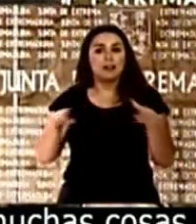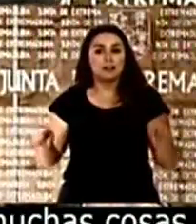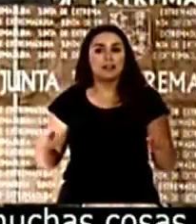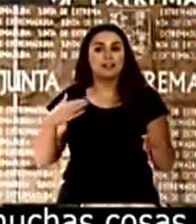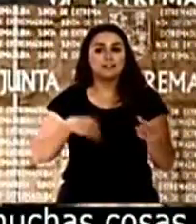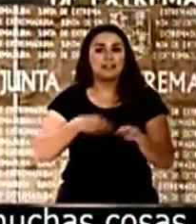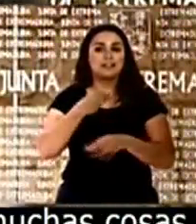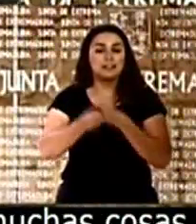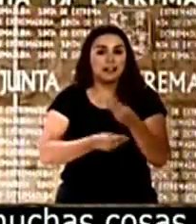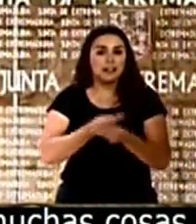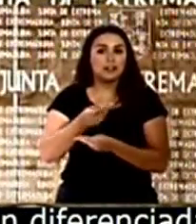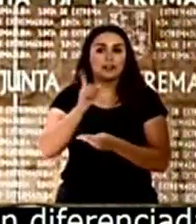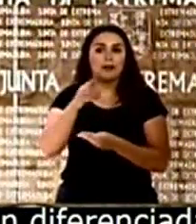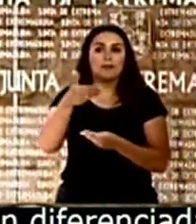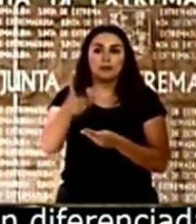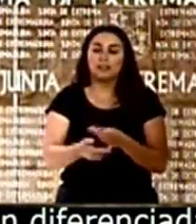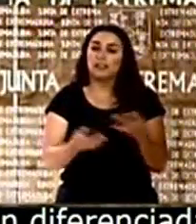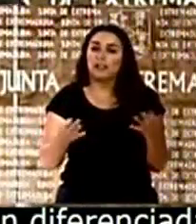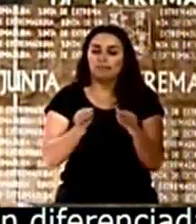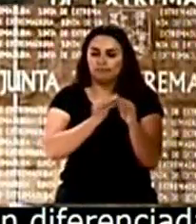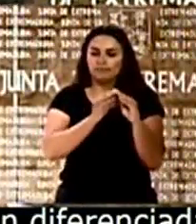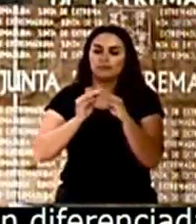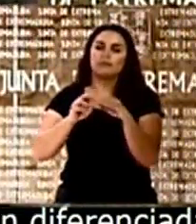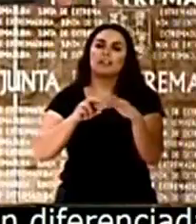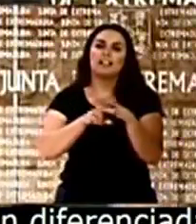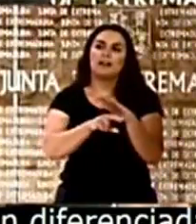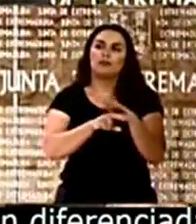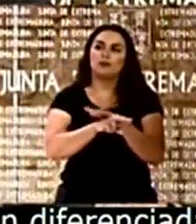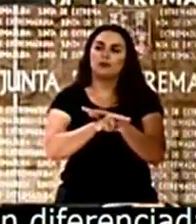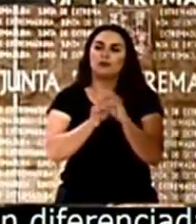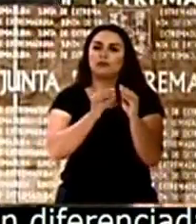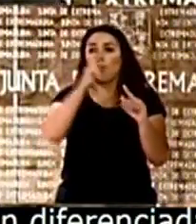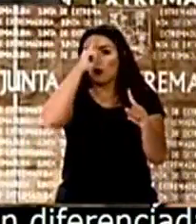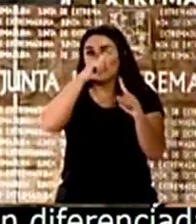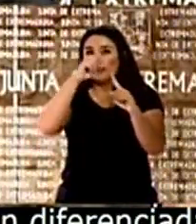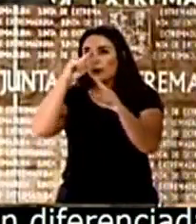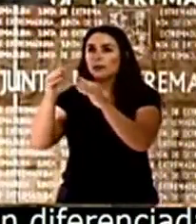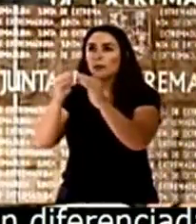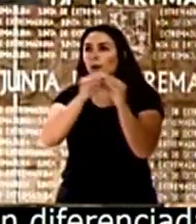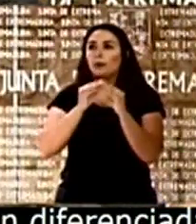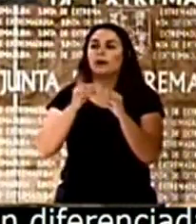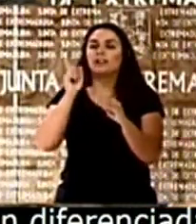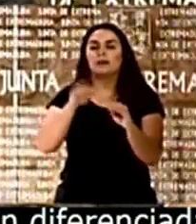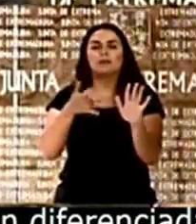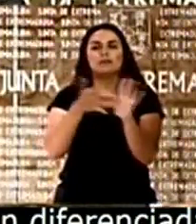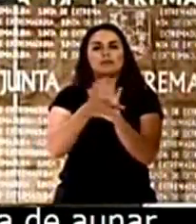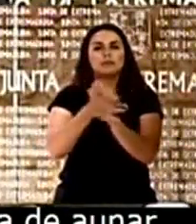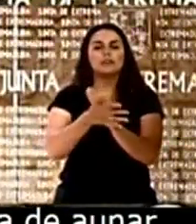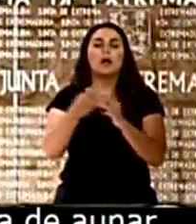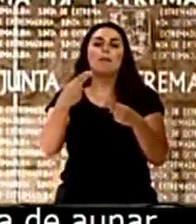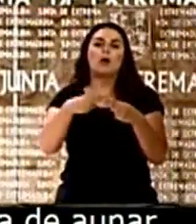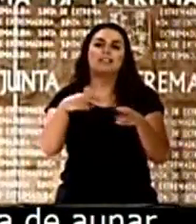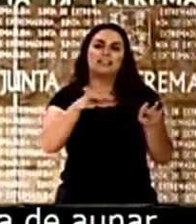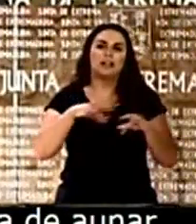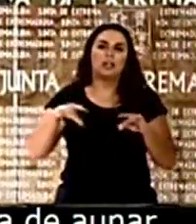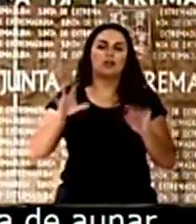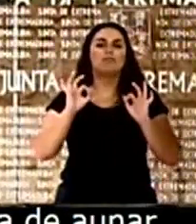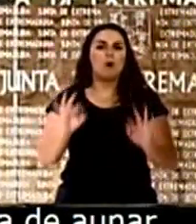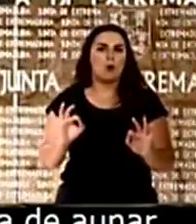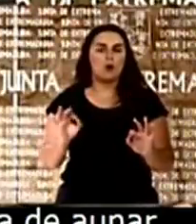está haciendo, sobre todo lo que se trata es de aunar recursos, alinear objetivos y definir una política de región que